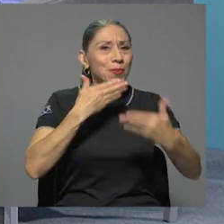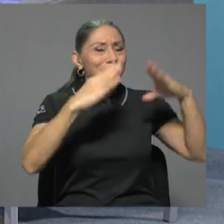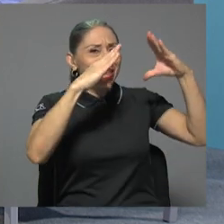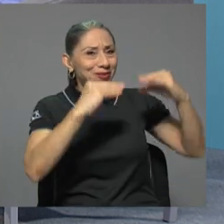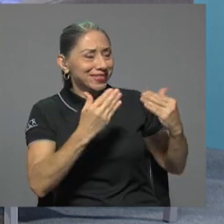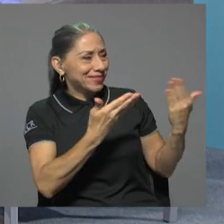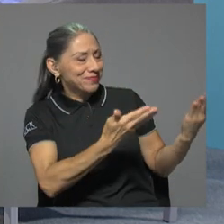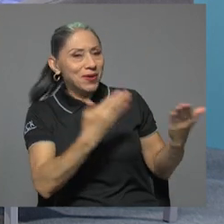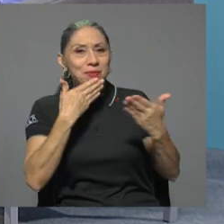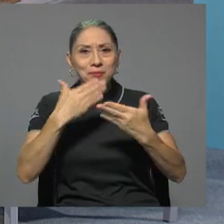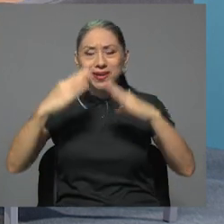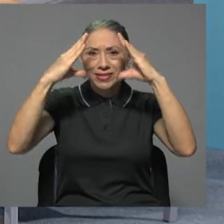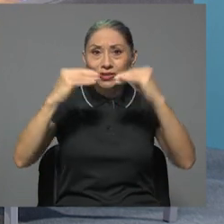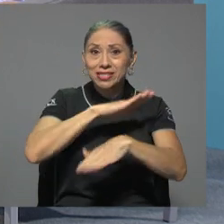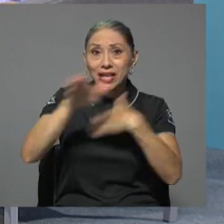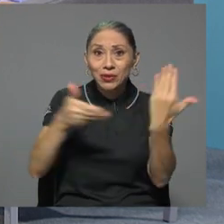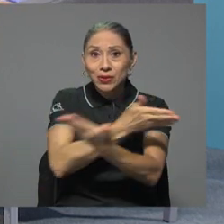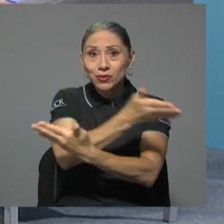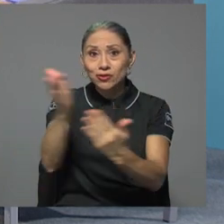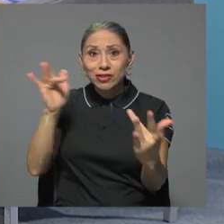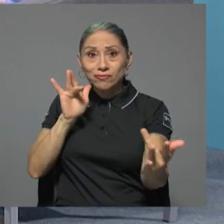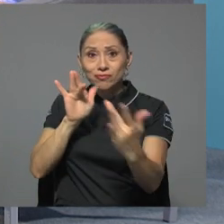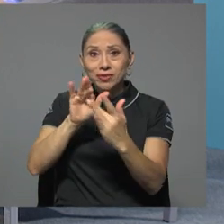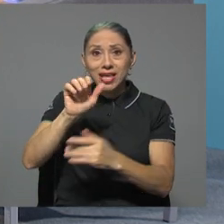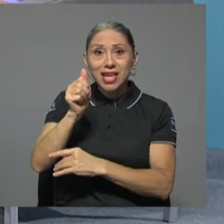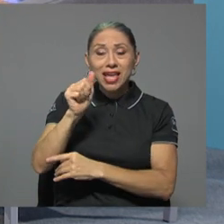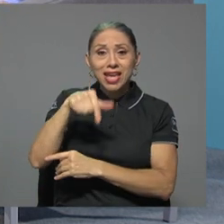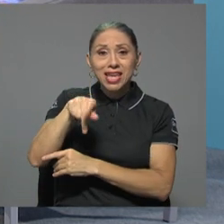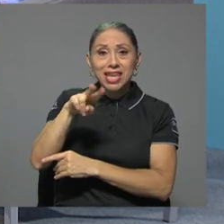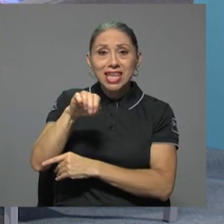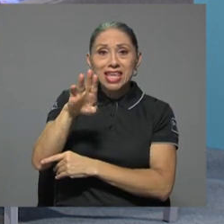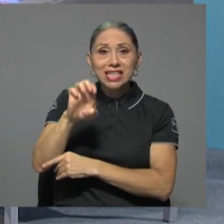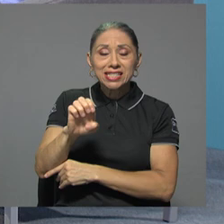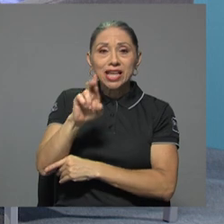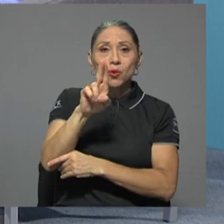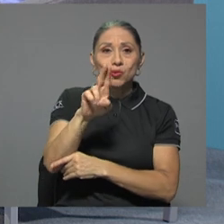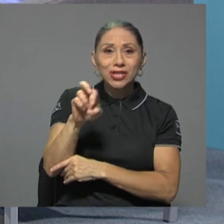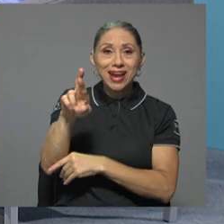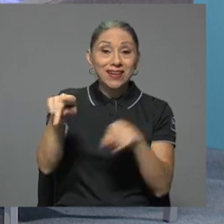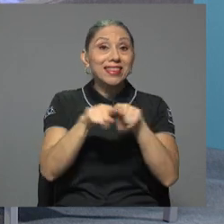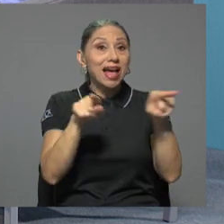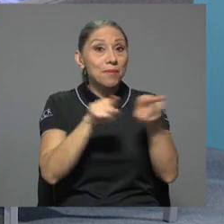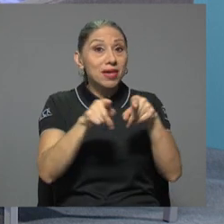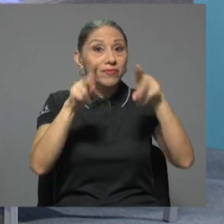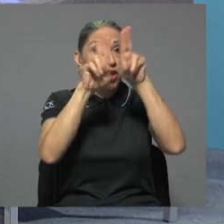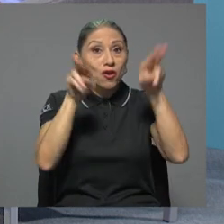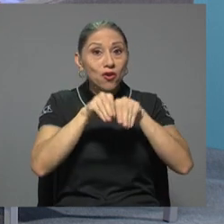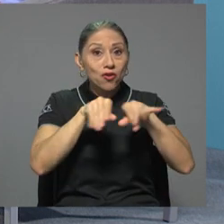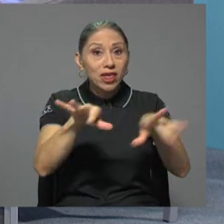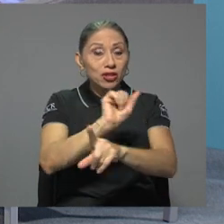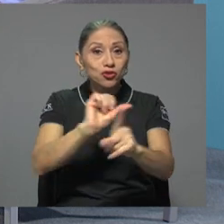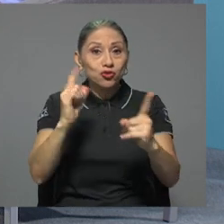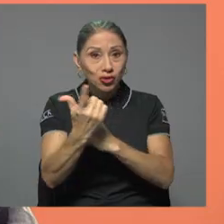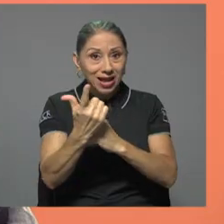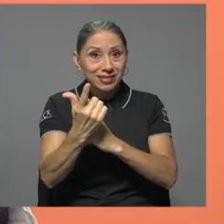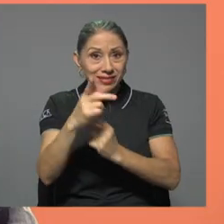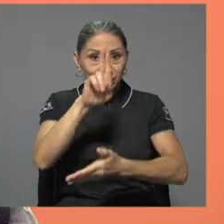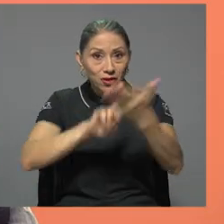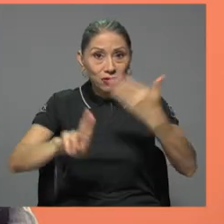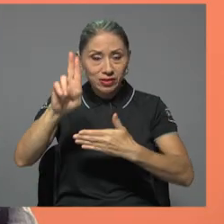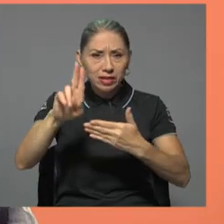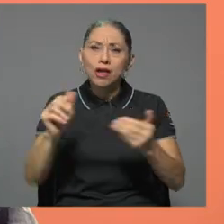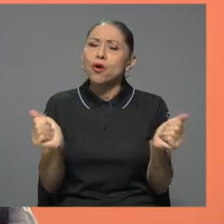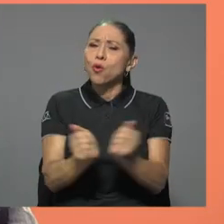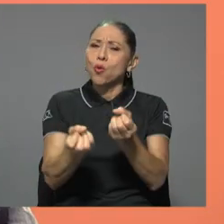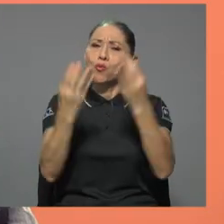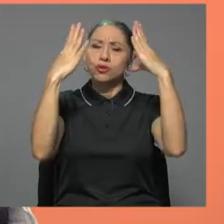buenas noches a toda la audiencia que nos llega a través de 15-0 y además de las redes sociales de los medios university y si estamos hoy una semana más con mucha información acá